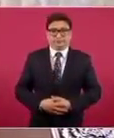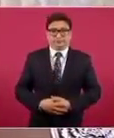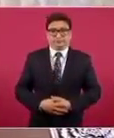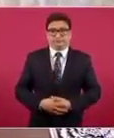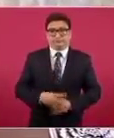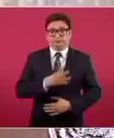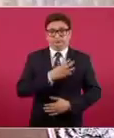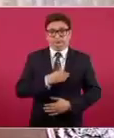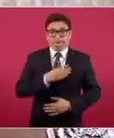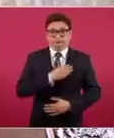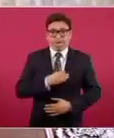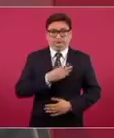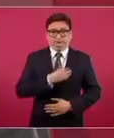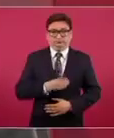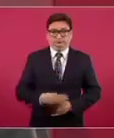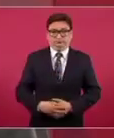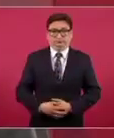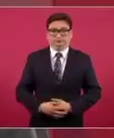hijos.